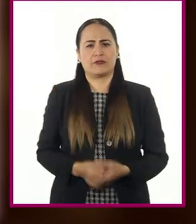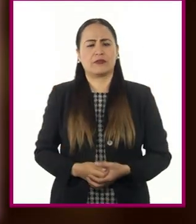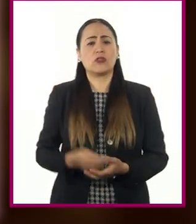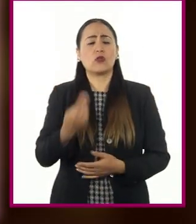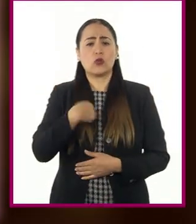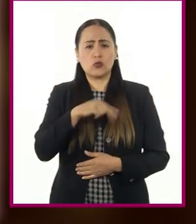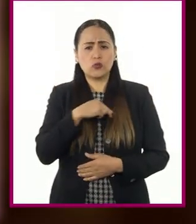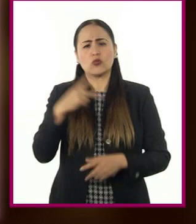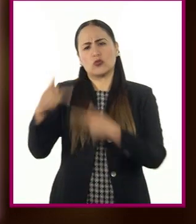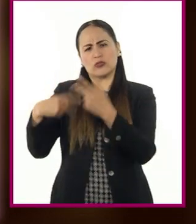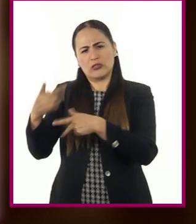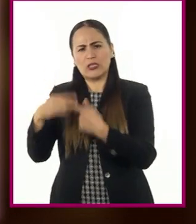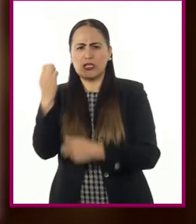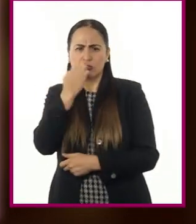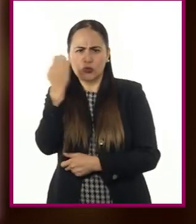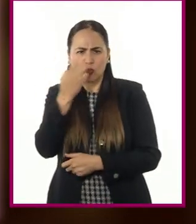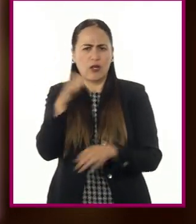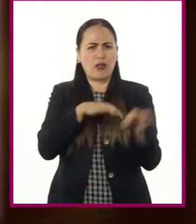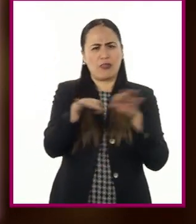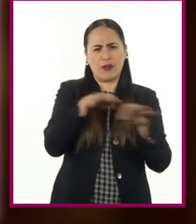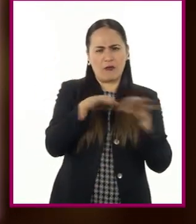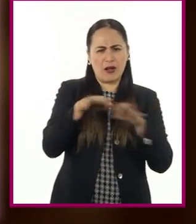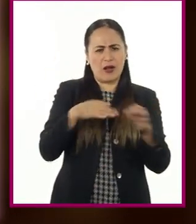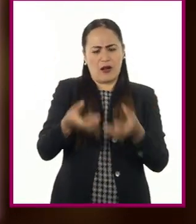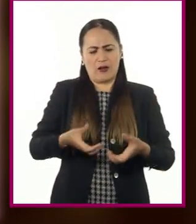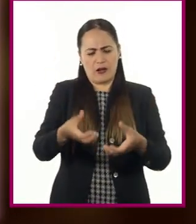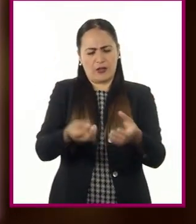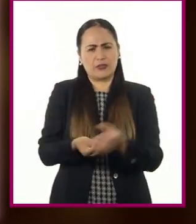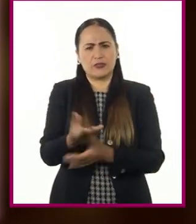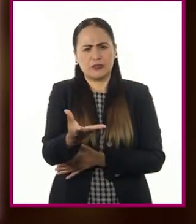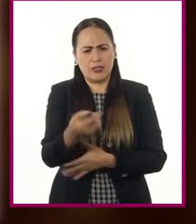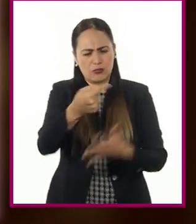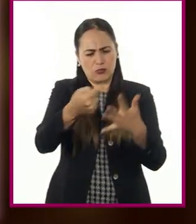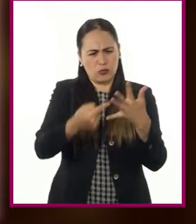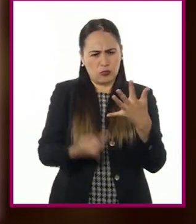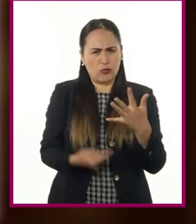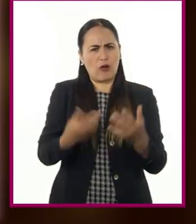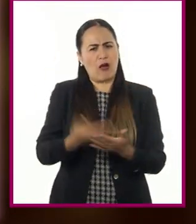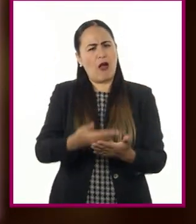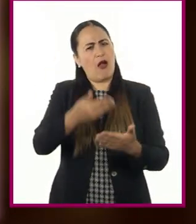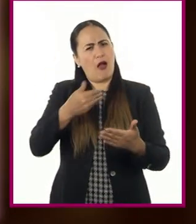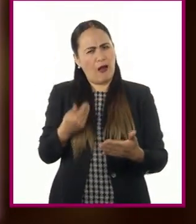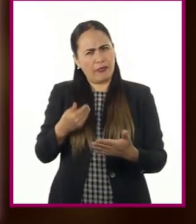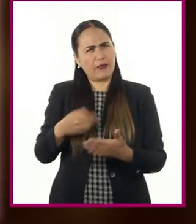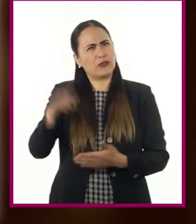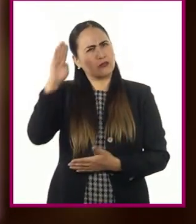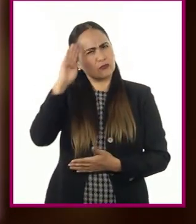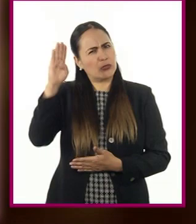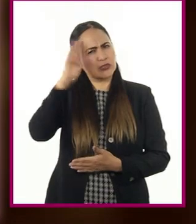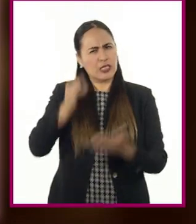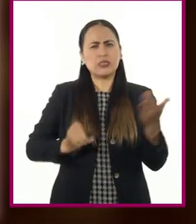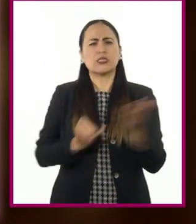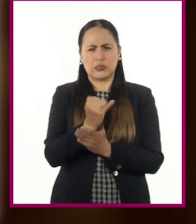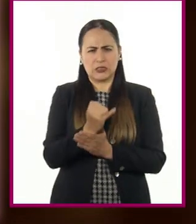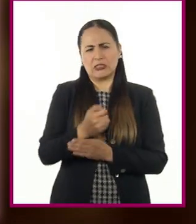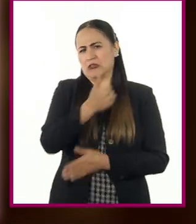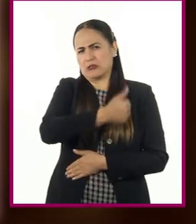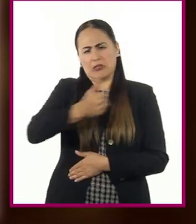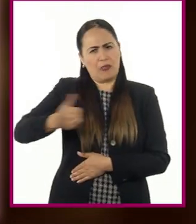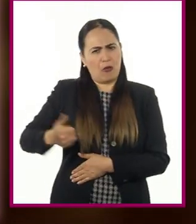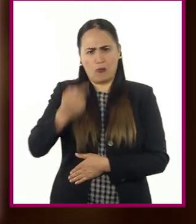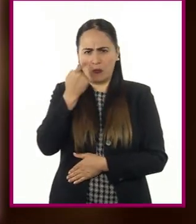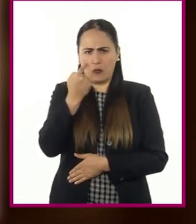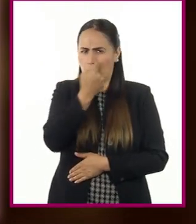como ir a la escuela, trabajar o salir a la calle, implican diversas expresiones de nuestras libertades. Sin